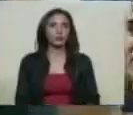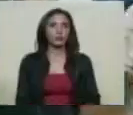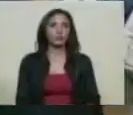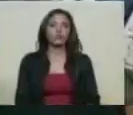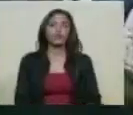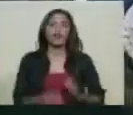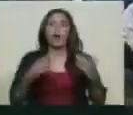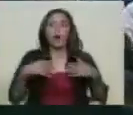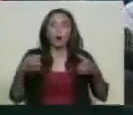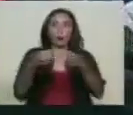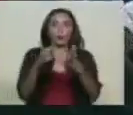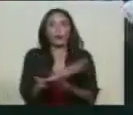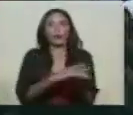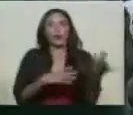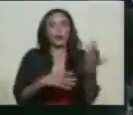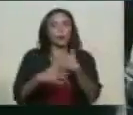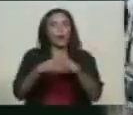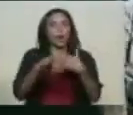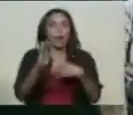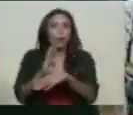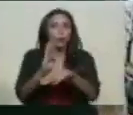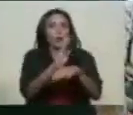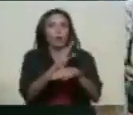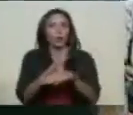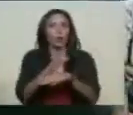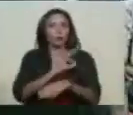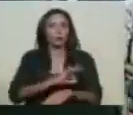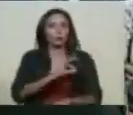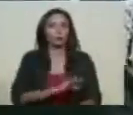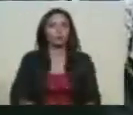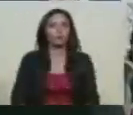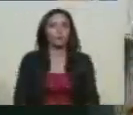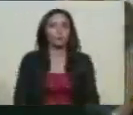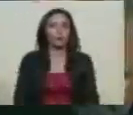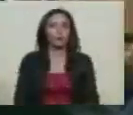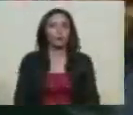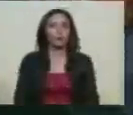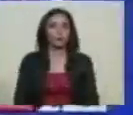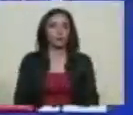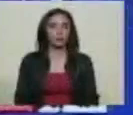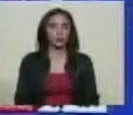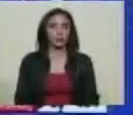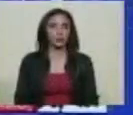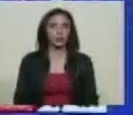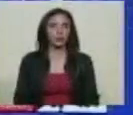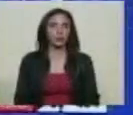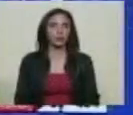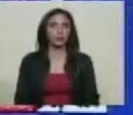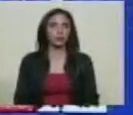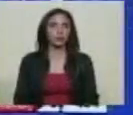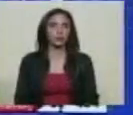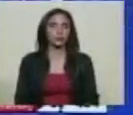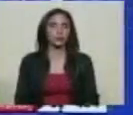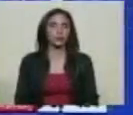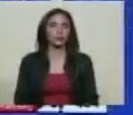comisionado nacional de protección social, Montezuma. María Soledad